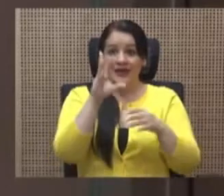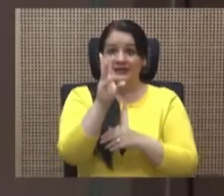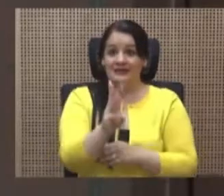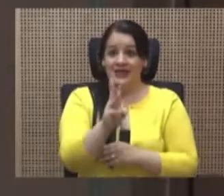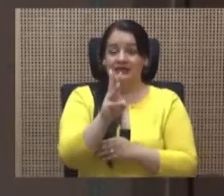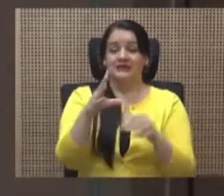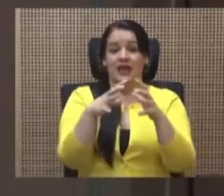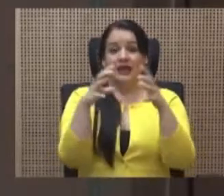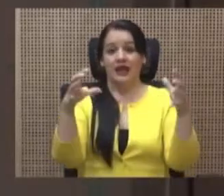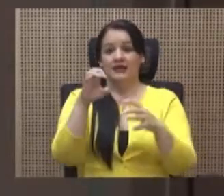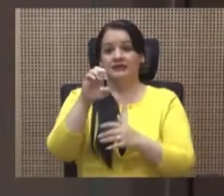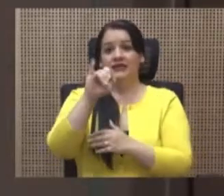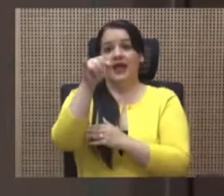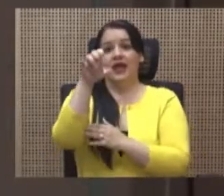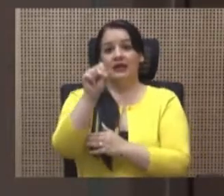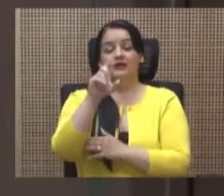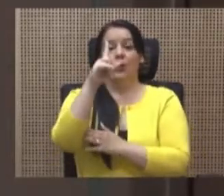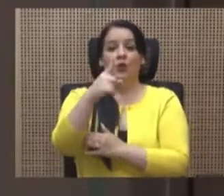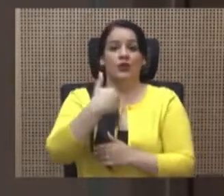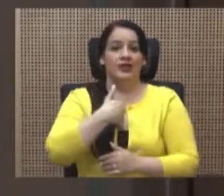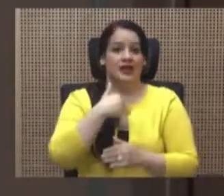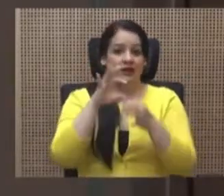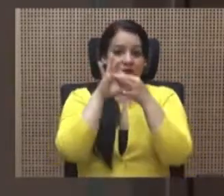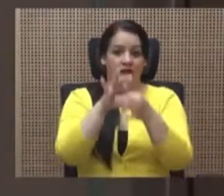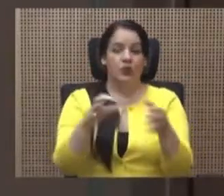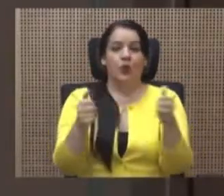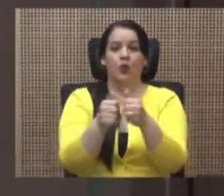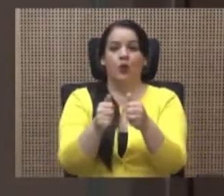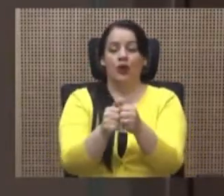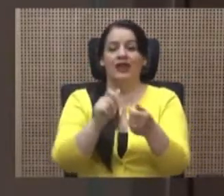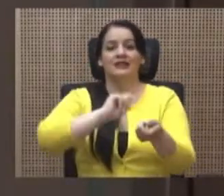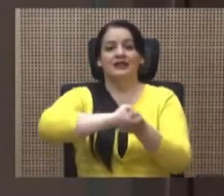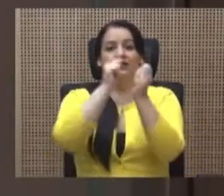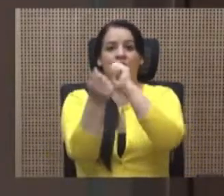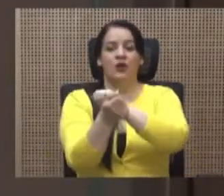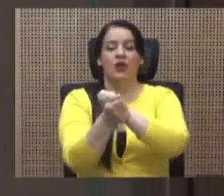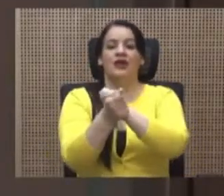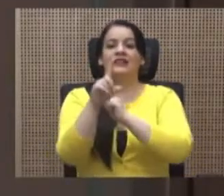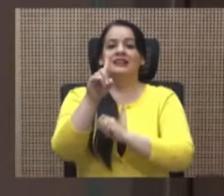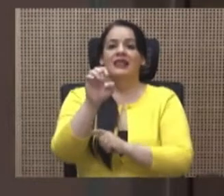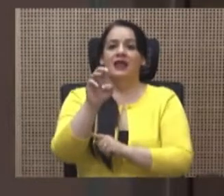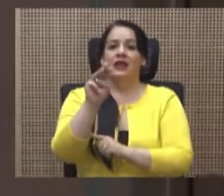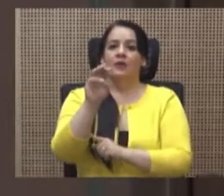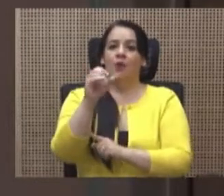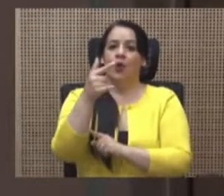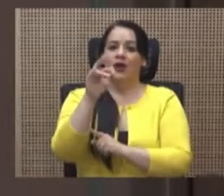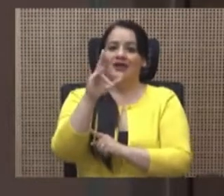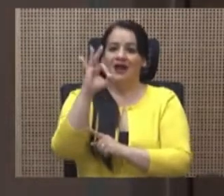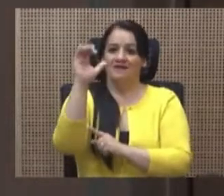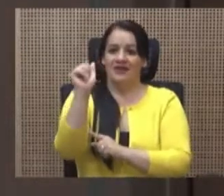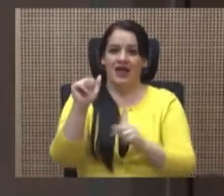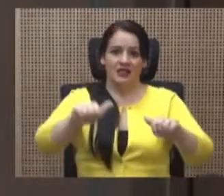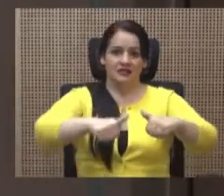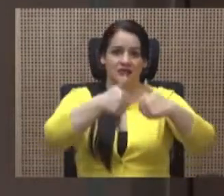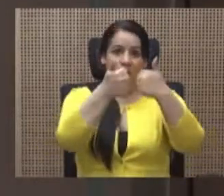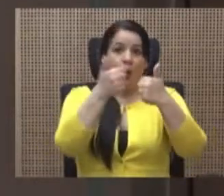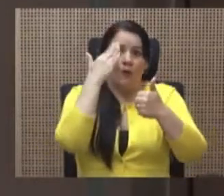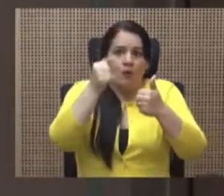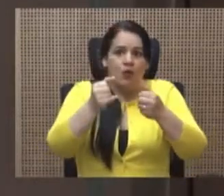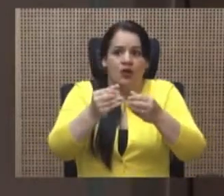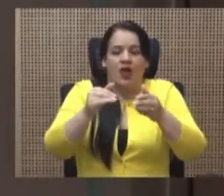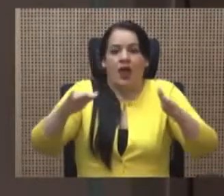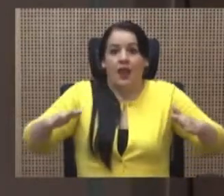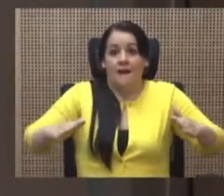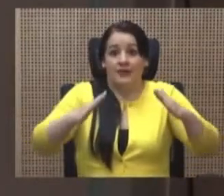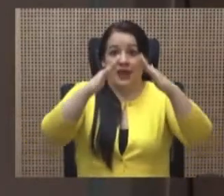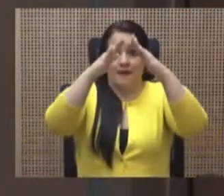uno tiene que ver con la transición demográfica y los desafíos que va a traer eso a nuestro país porque la pirámide poblacional se está invirtiendo